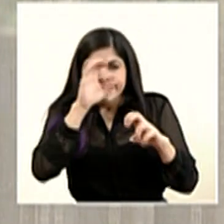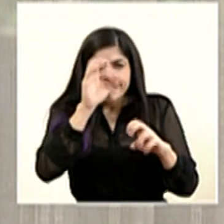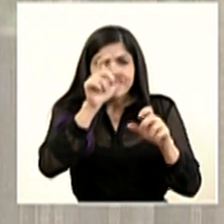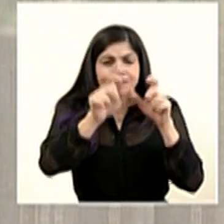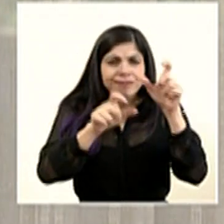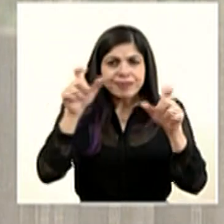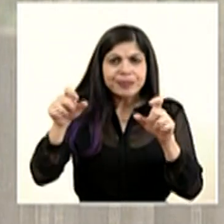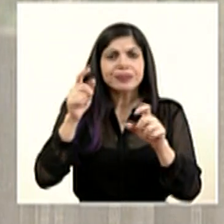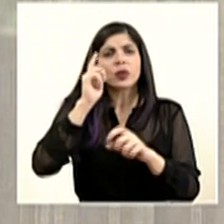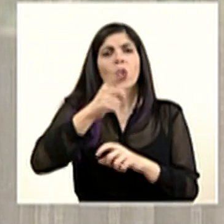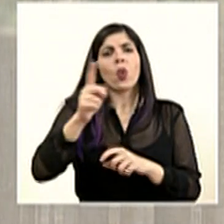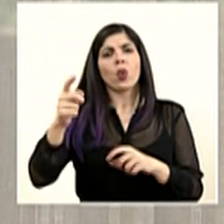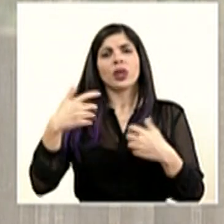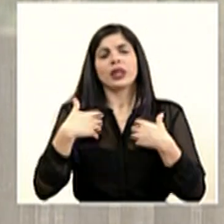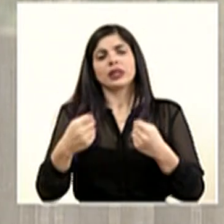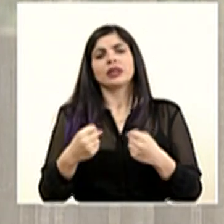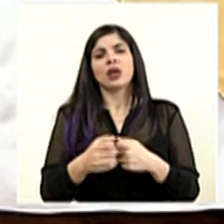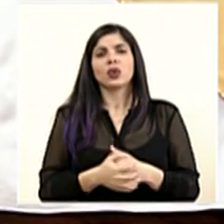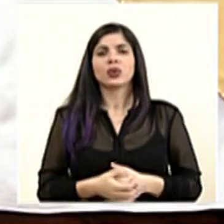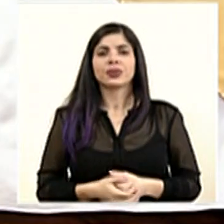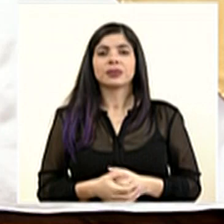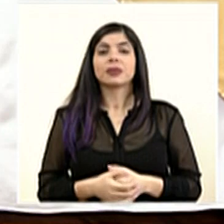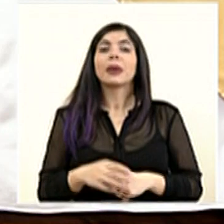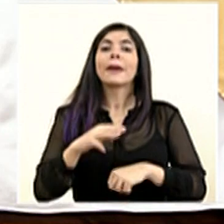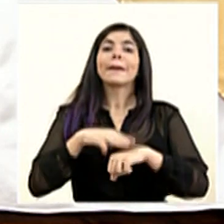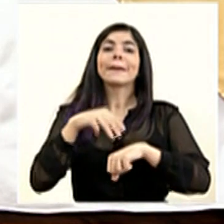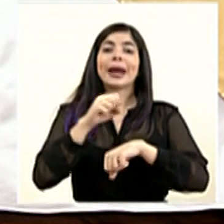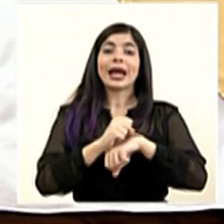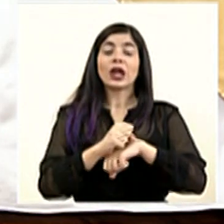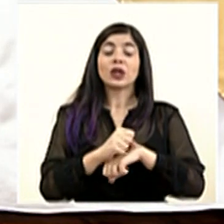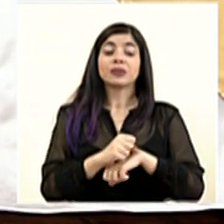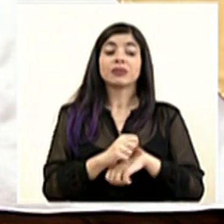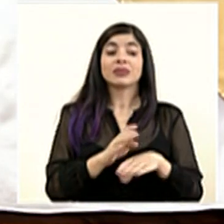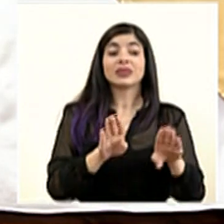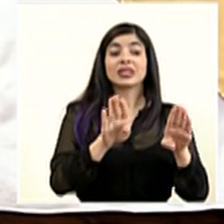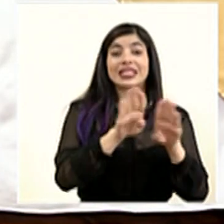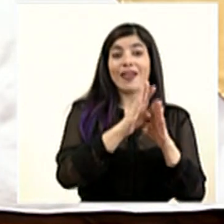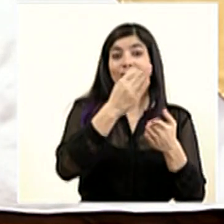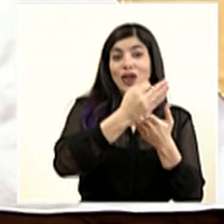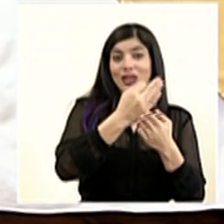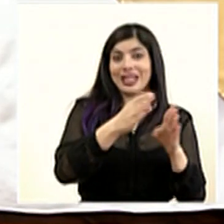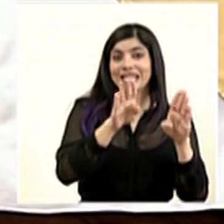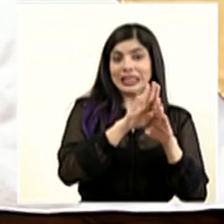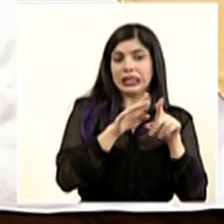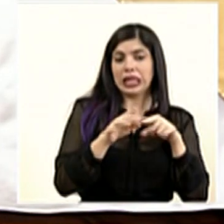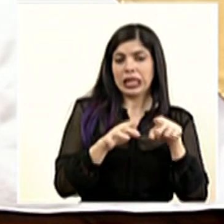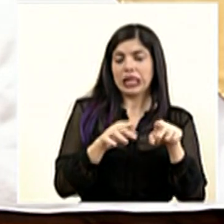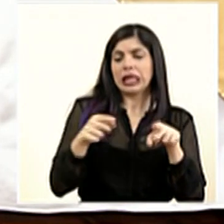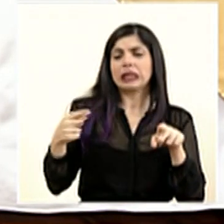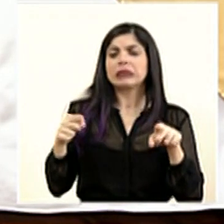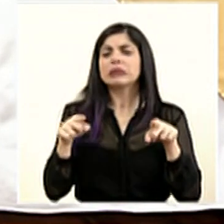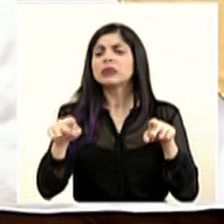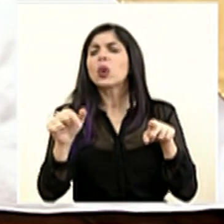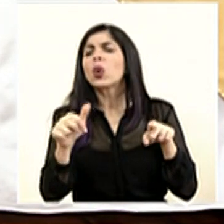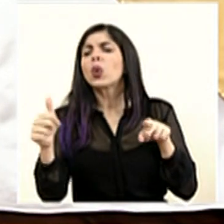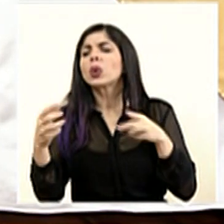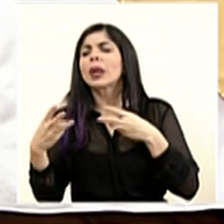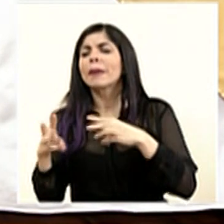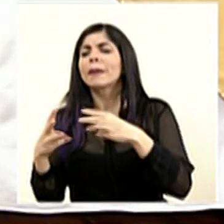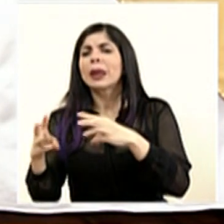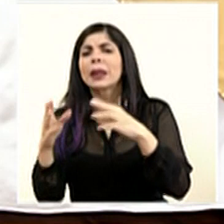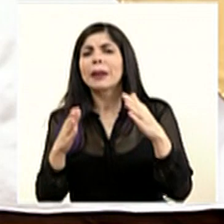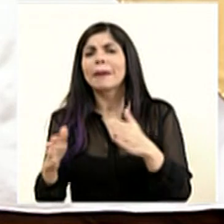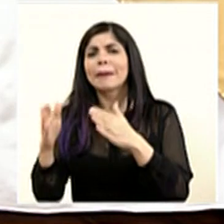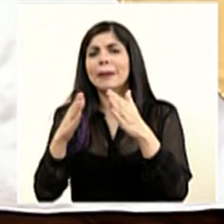y se hacen las órdenes sanitarias correspondientes. Don Michael, paralelo al cierre de fronteras, ¿qué medidas adicionales están valorando para reforzar